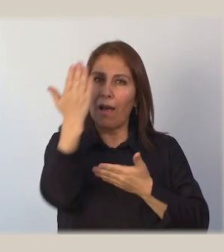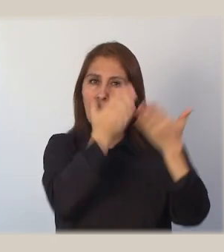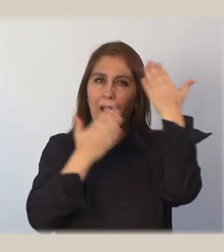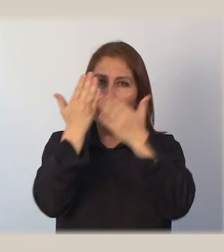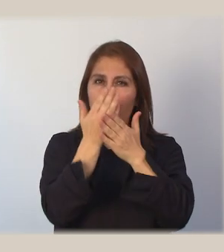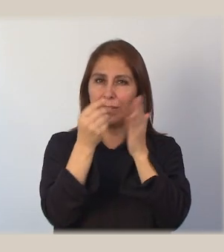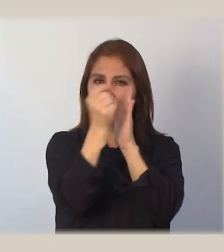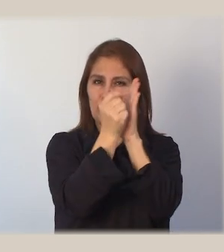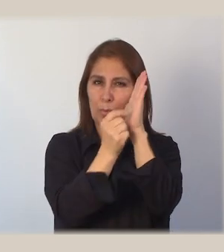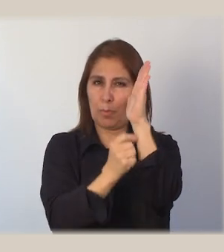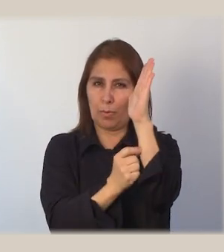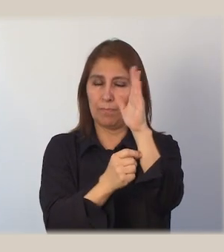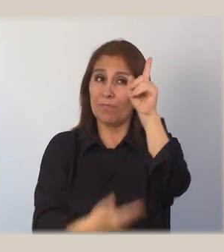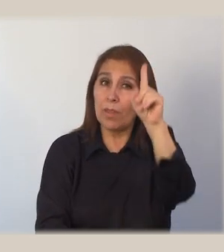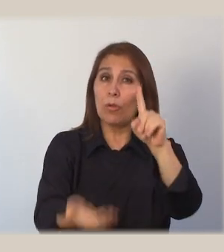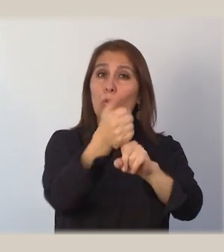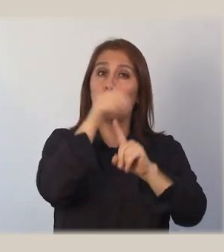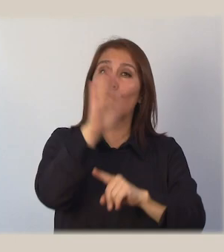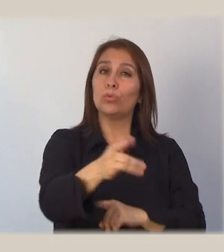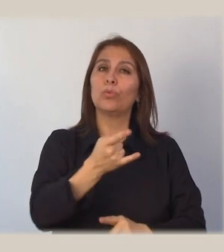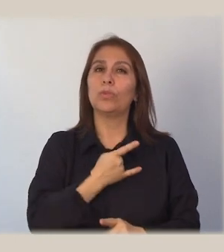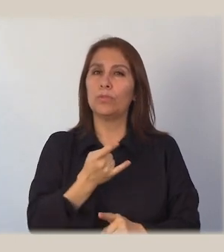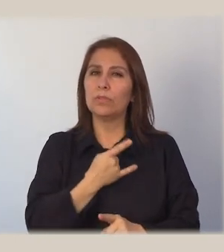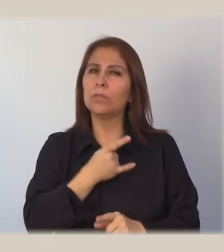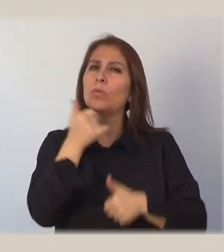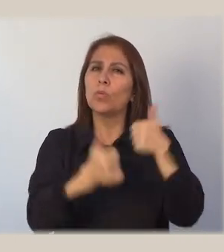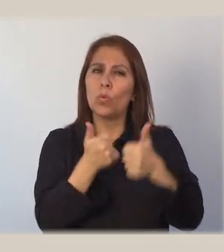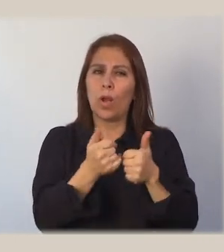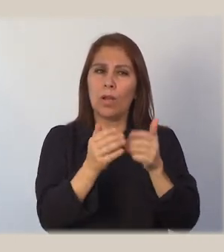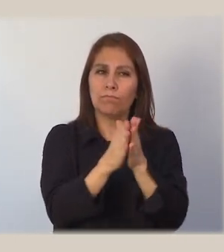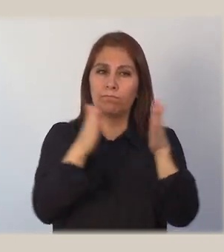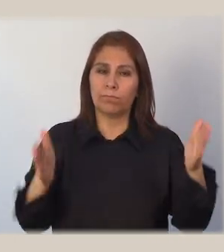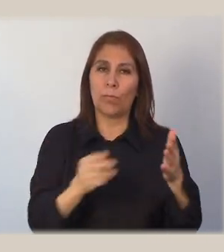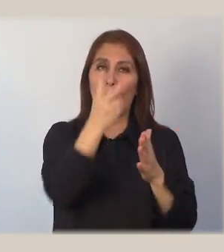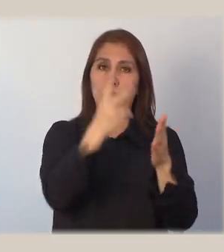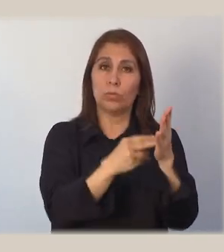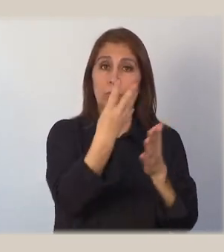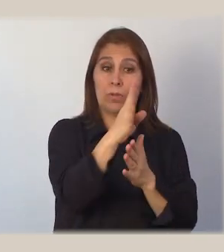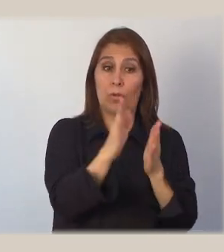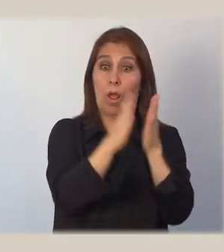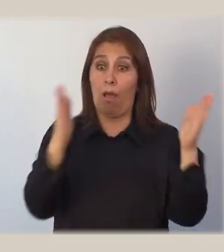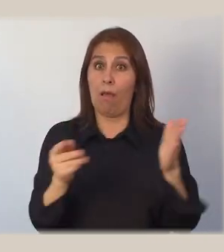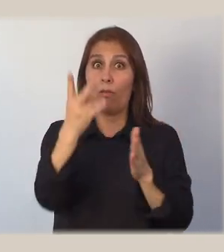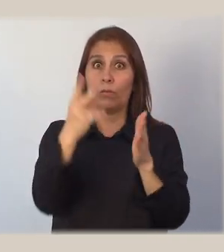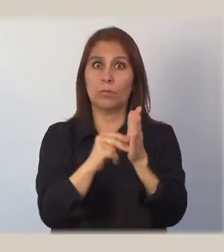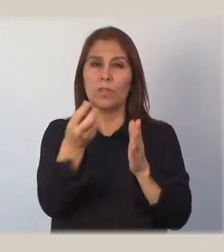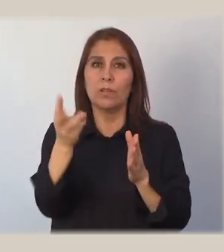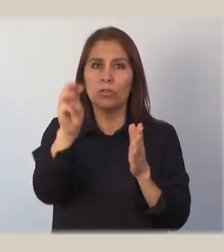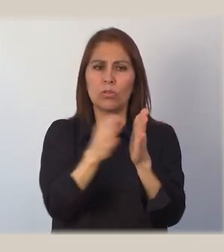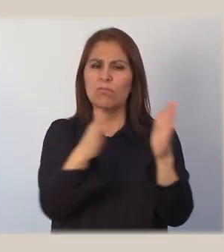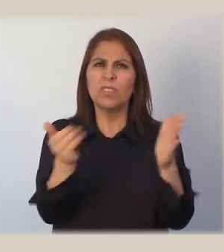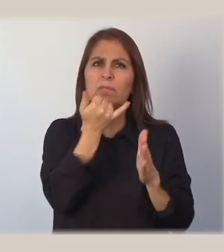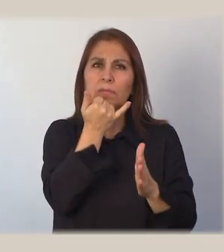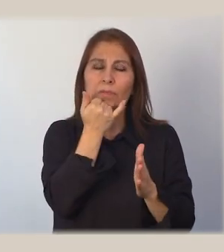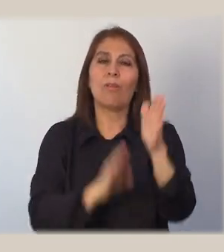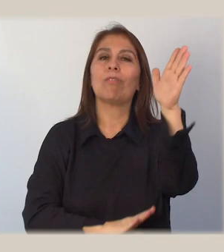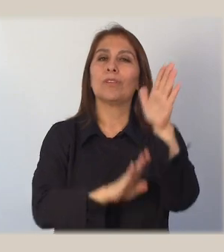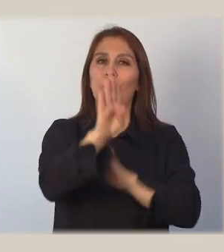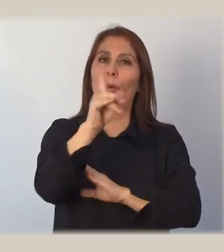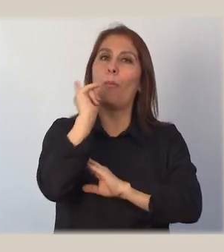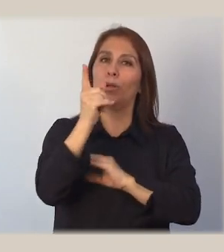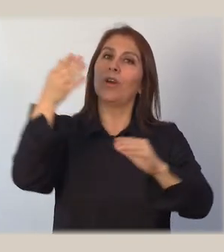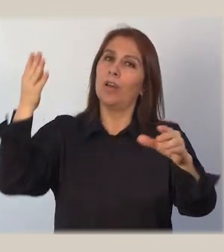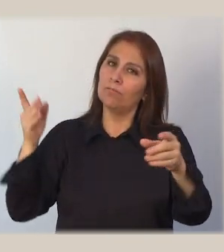aspectos analizados. Uno de los logros de la Universidad Pedagógica Nacional durante el periodo 2014-2018 fue el desarrollo